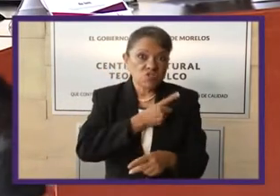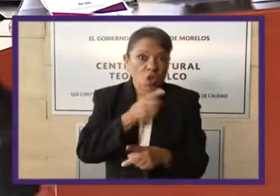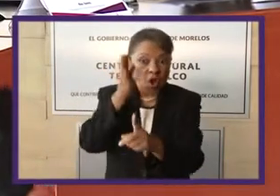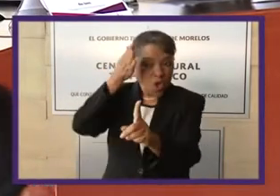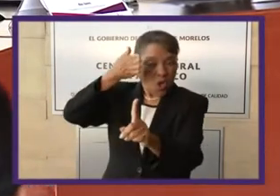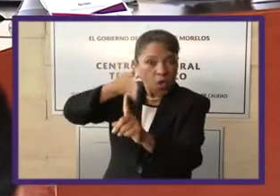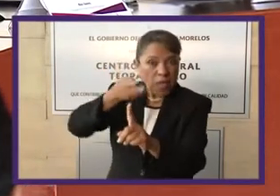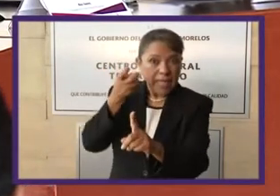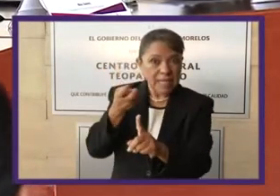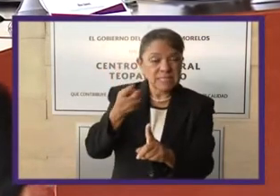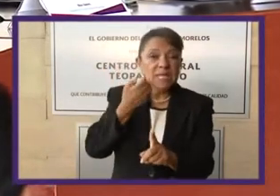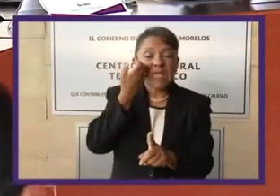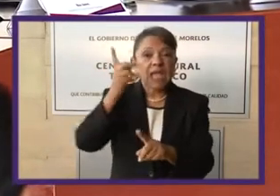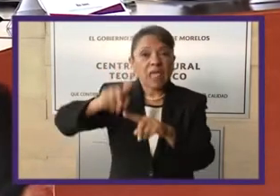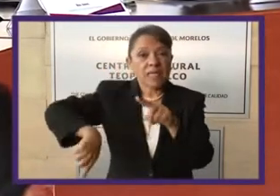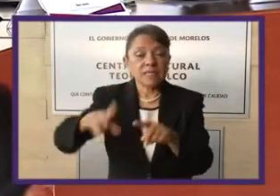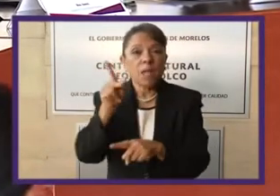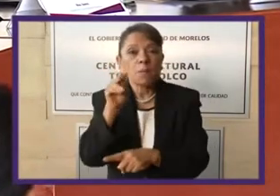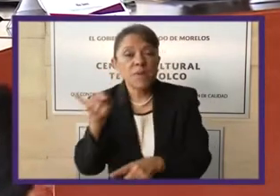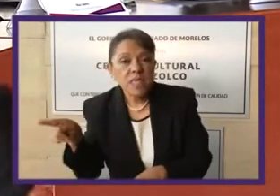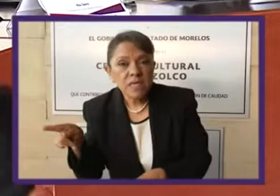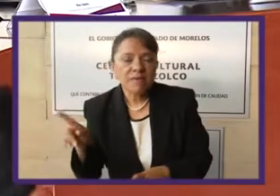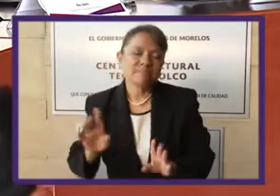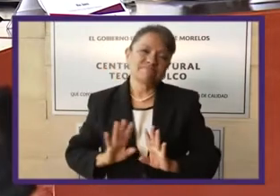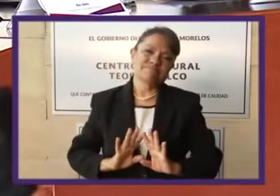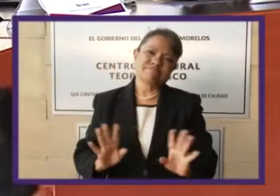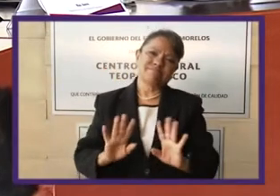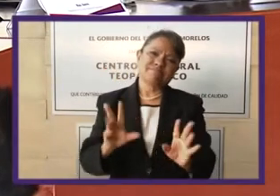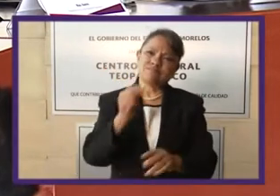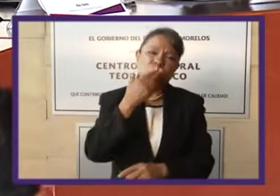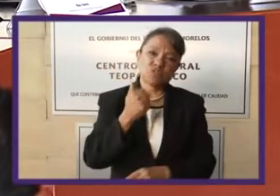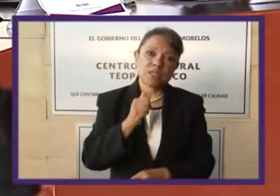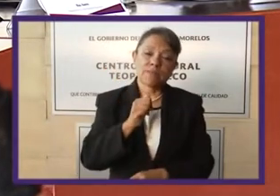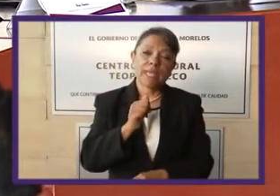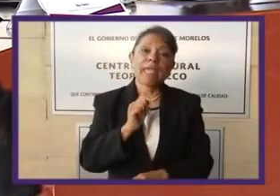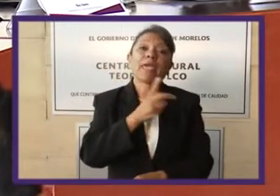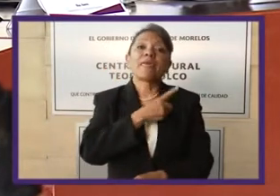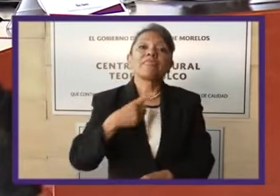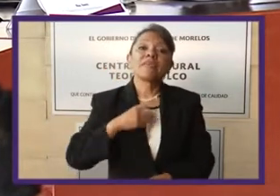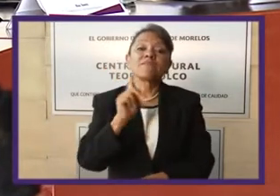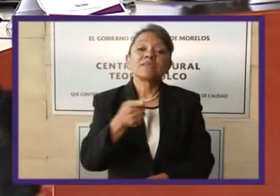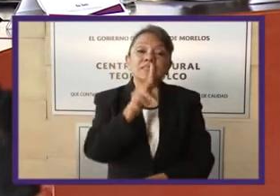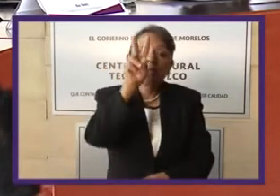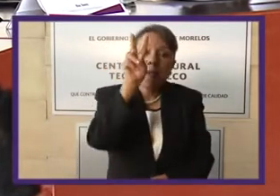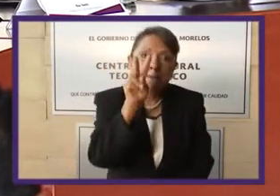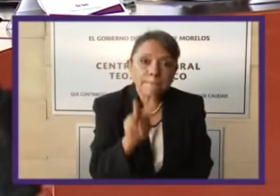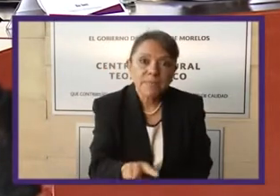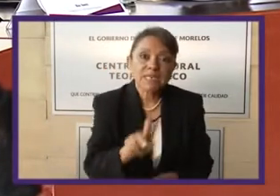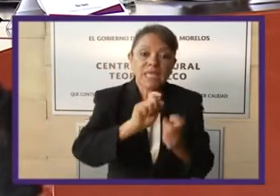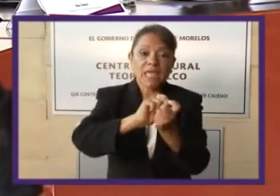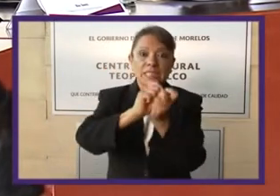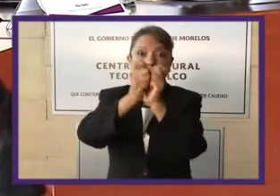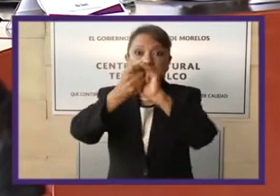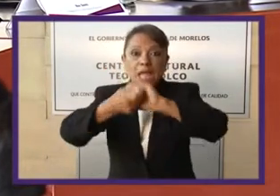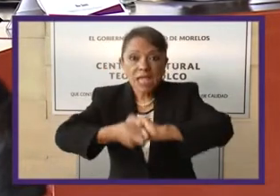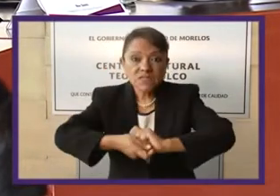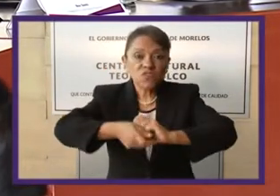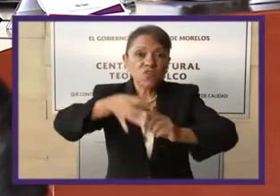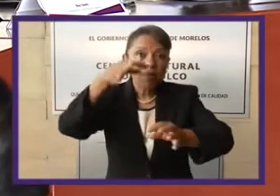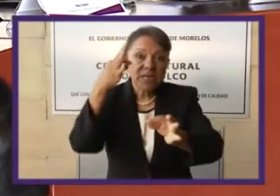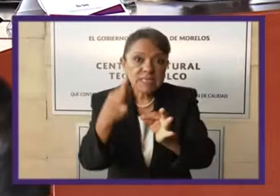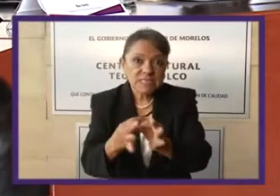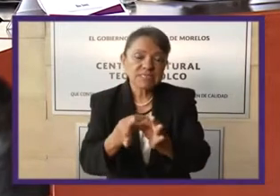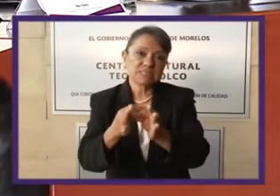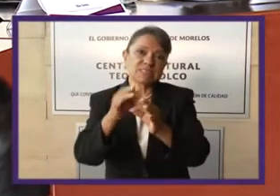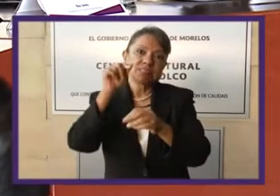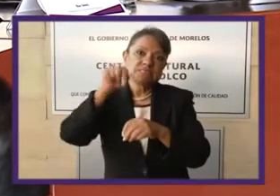sino que sea para efectivamente transformar la situación que está en el país. Y eso hace